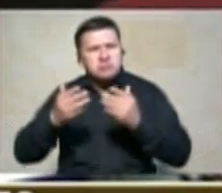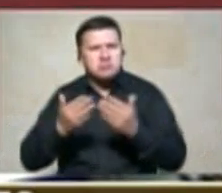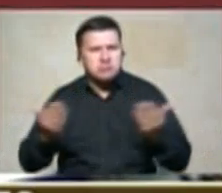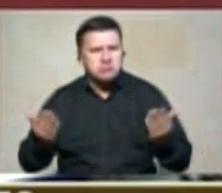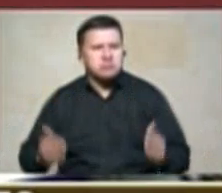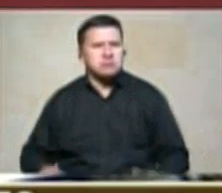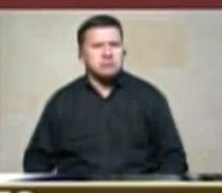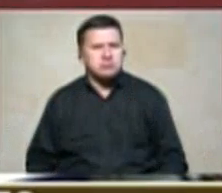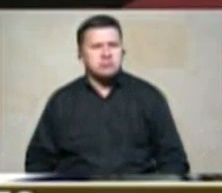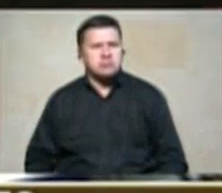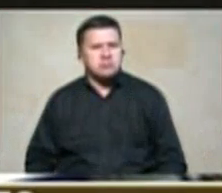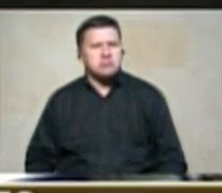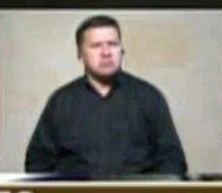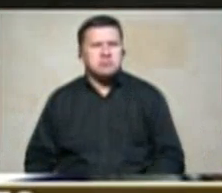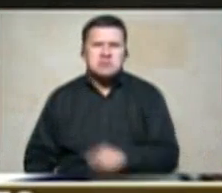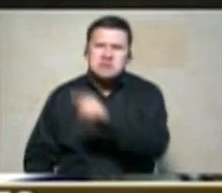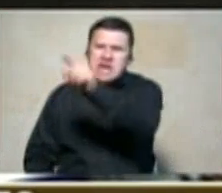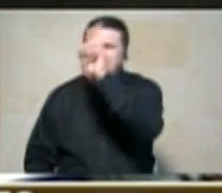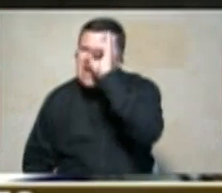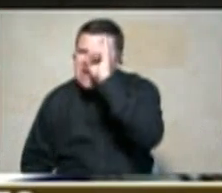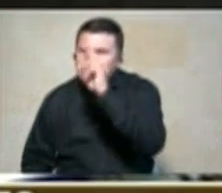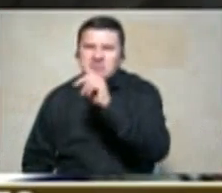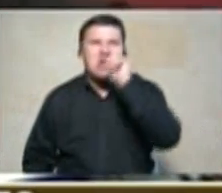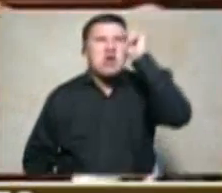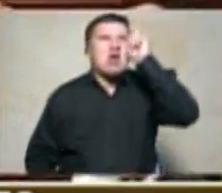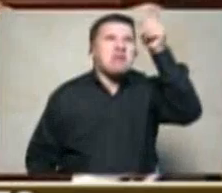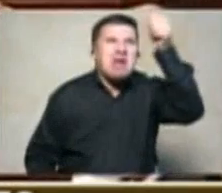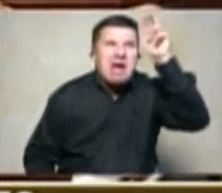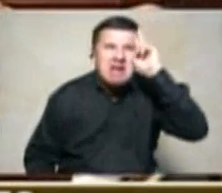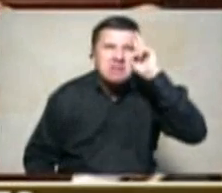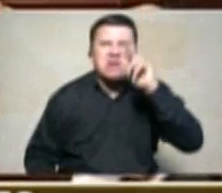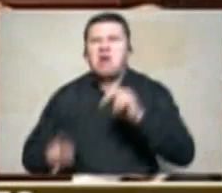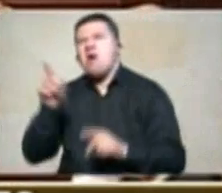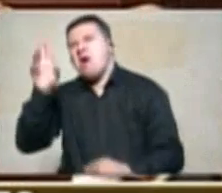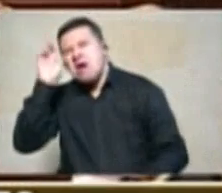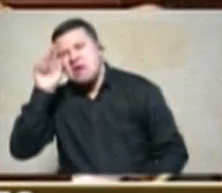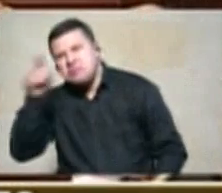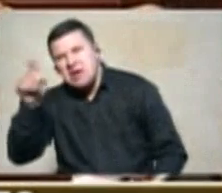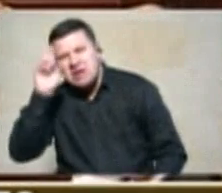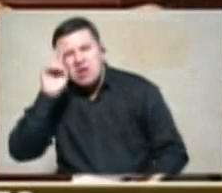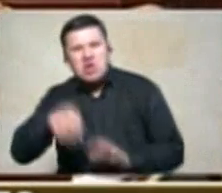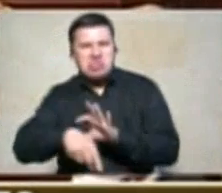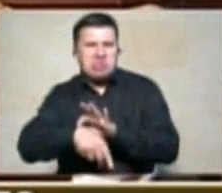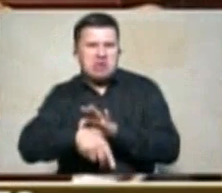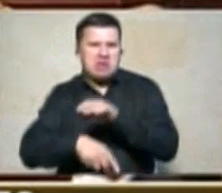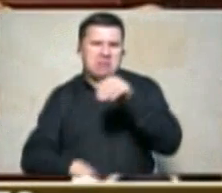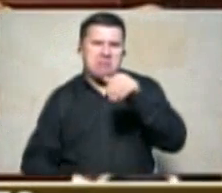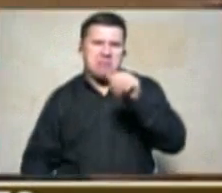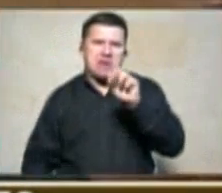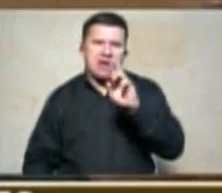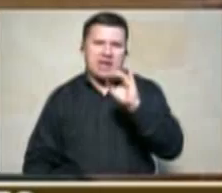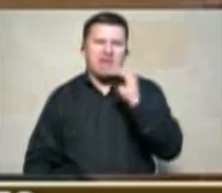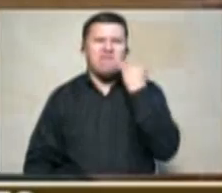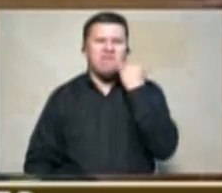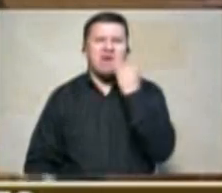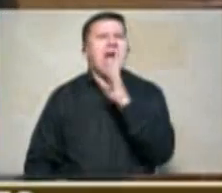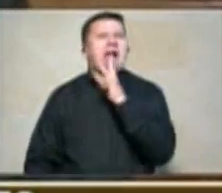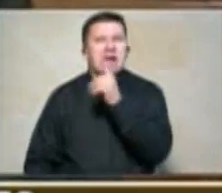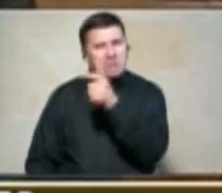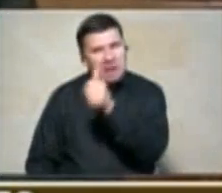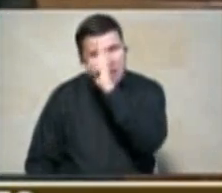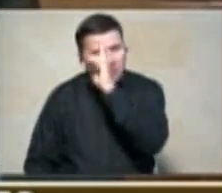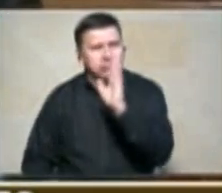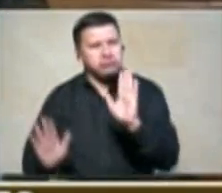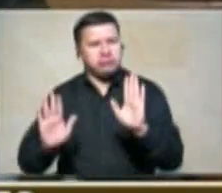tiene más razón la doctora María Fernanda Cabal, pero la posición nuestra, lo que nosotros